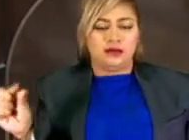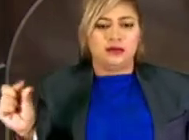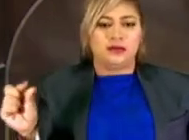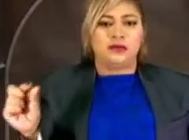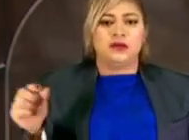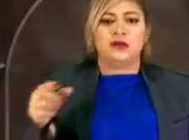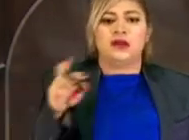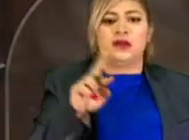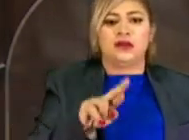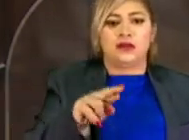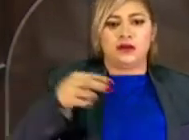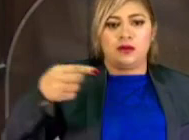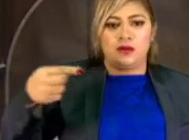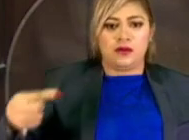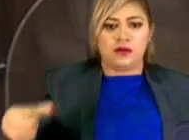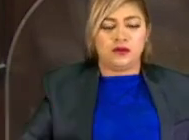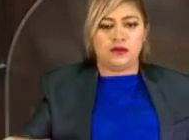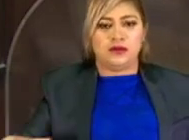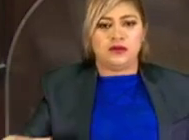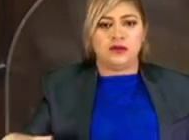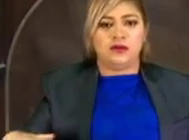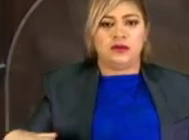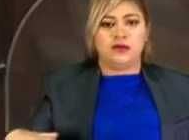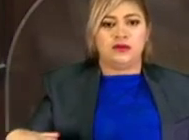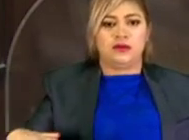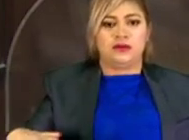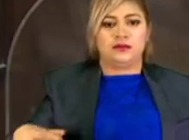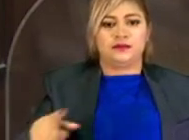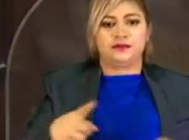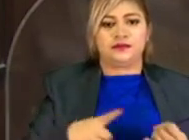Rigoberto González Montenegro, procurador de la Administración,